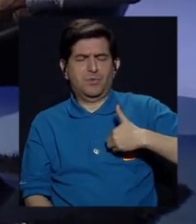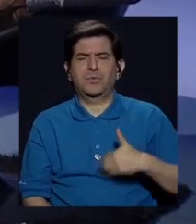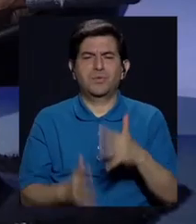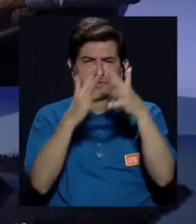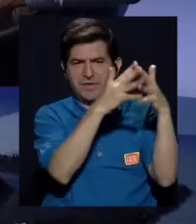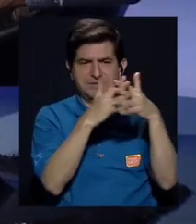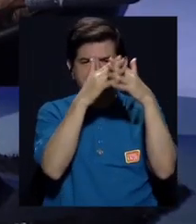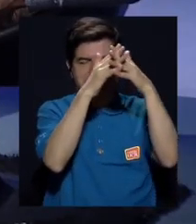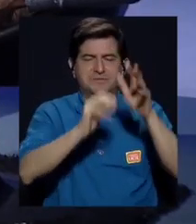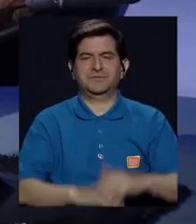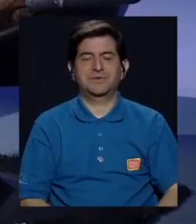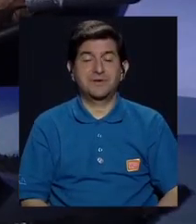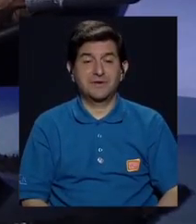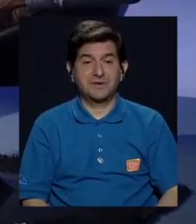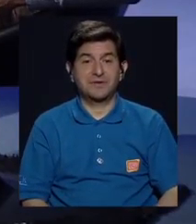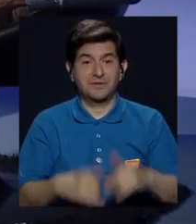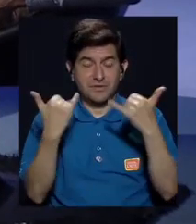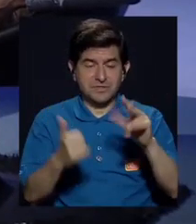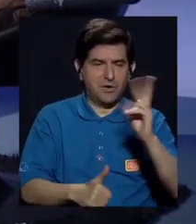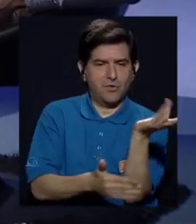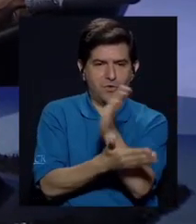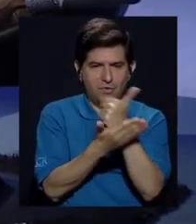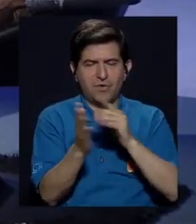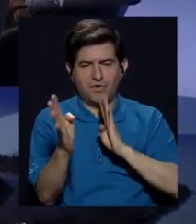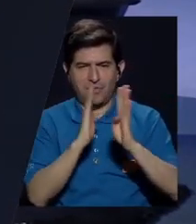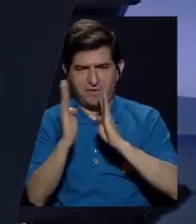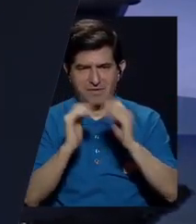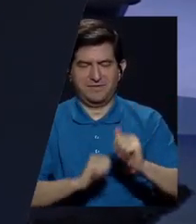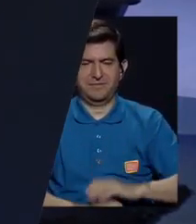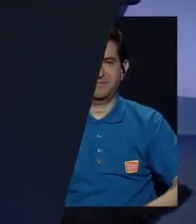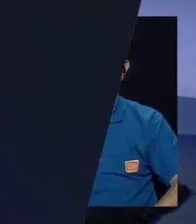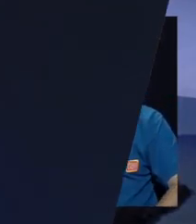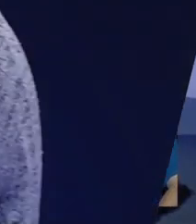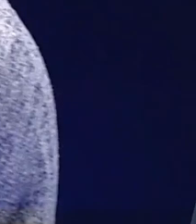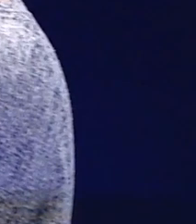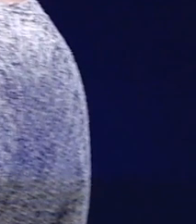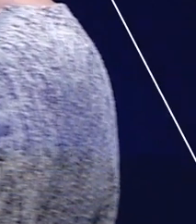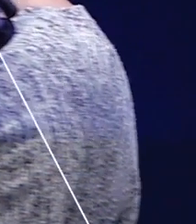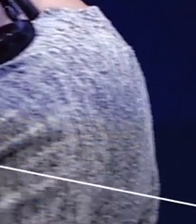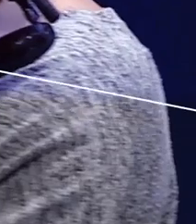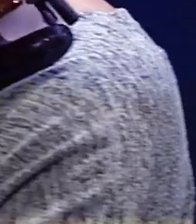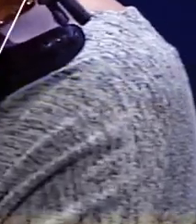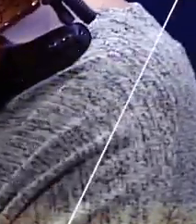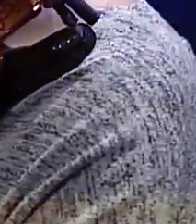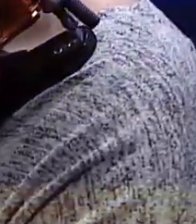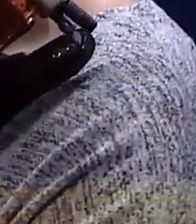Estados Unidos y que ahora en este tercer bloque hablaremos sobre eso.